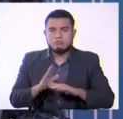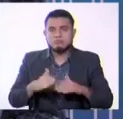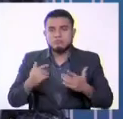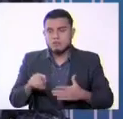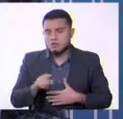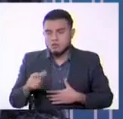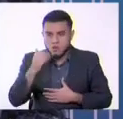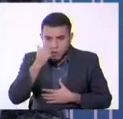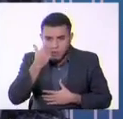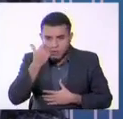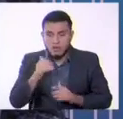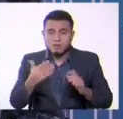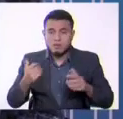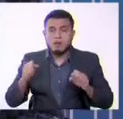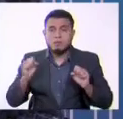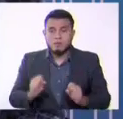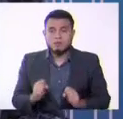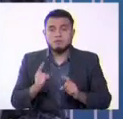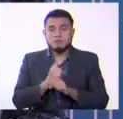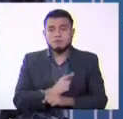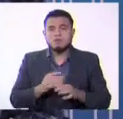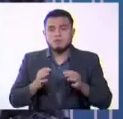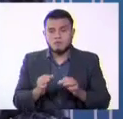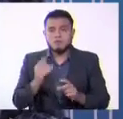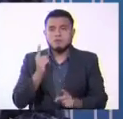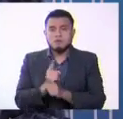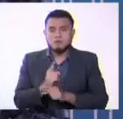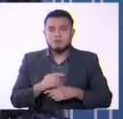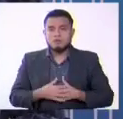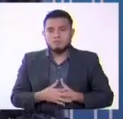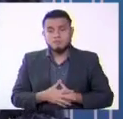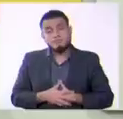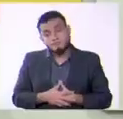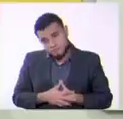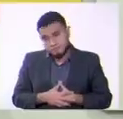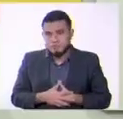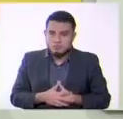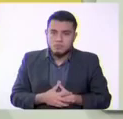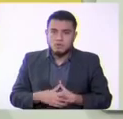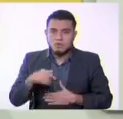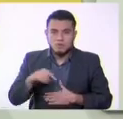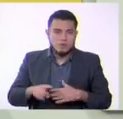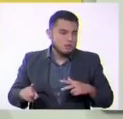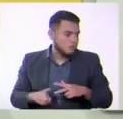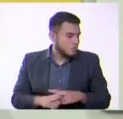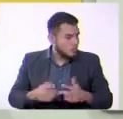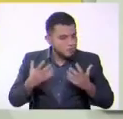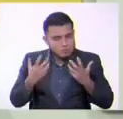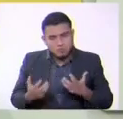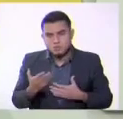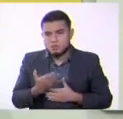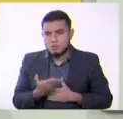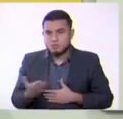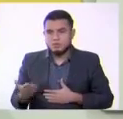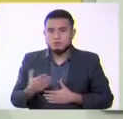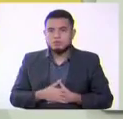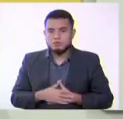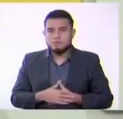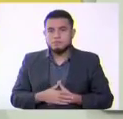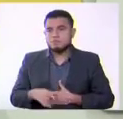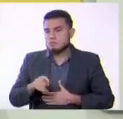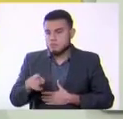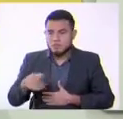los jóvenes para poder actuar de una manera acorde a esta etapa? Bueno, mire, hoy hay un montón de cosas que pueden hacer, ¿verdad? Desde continuar su